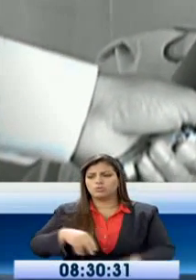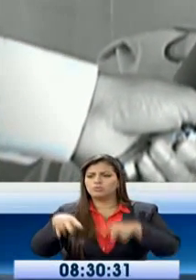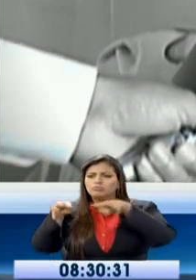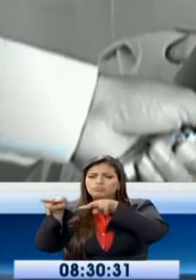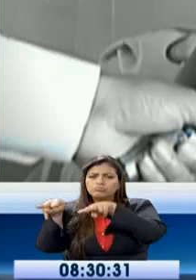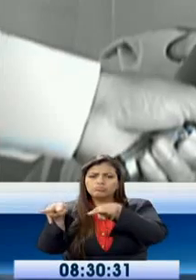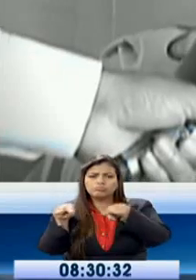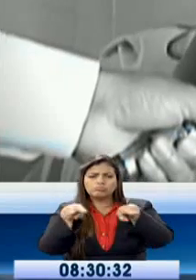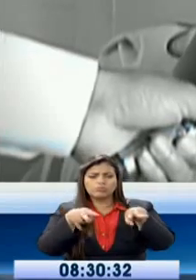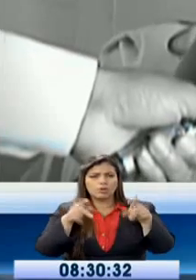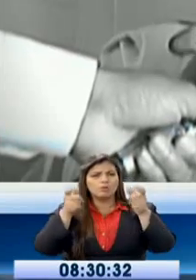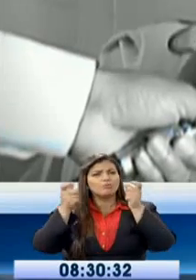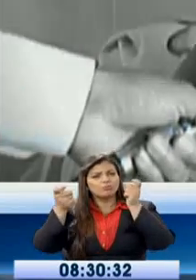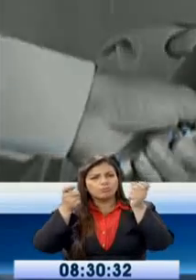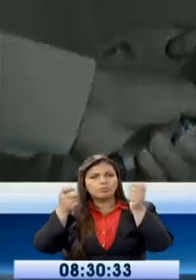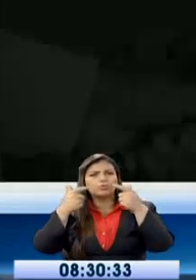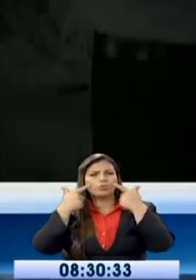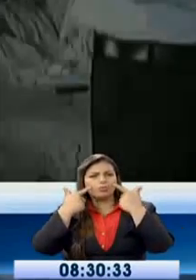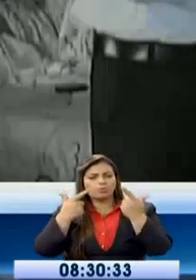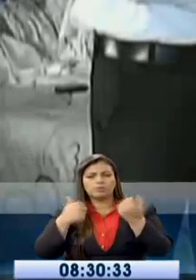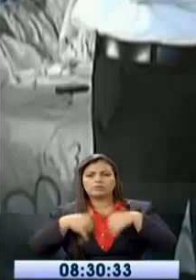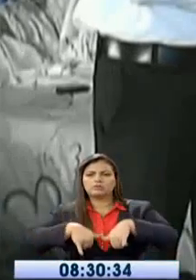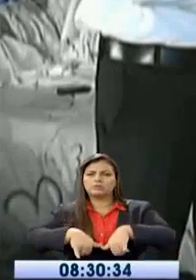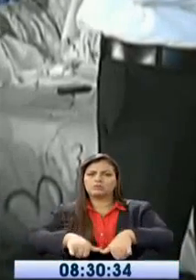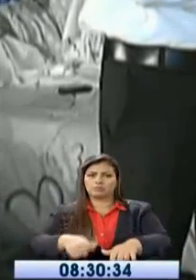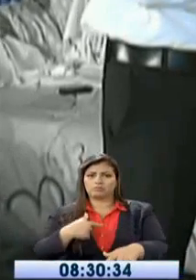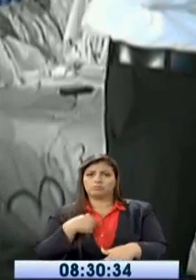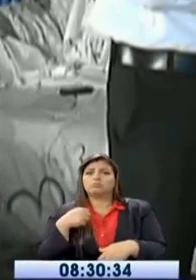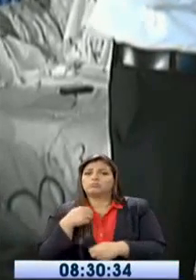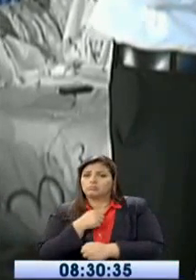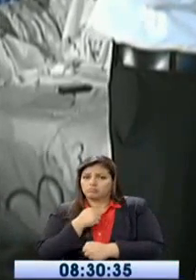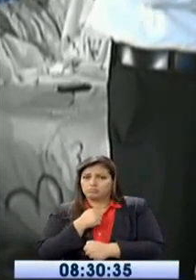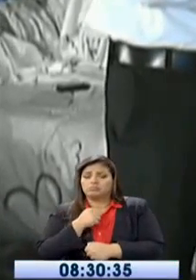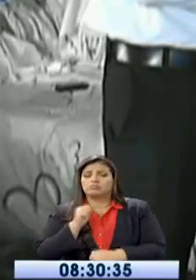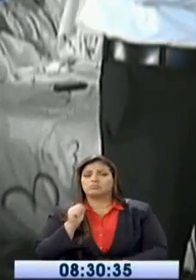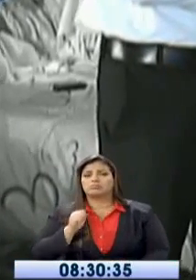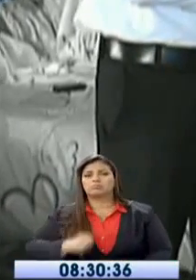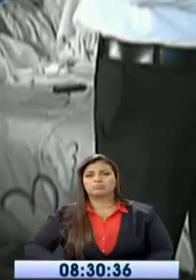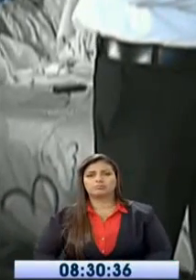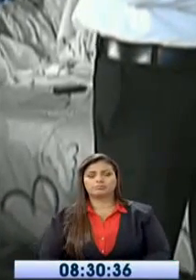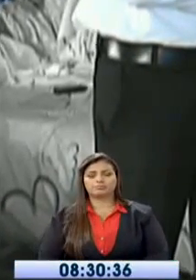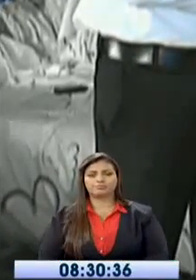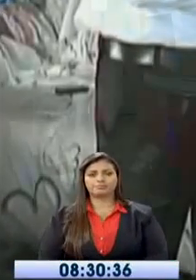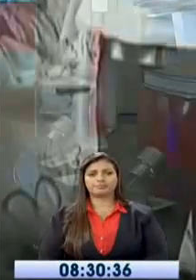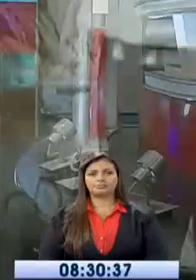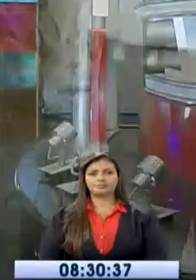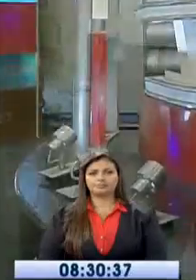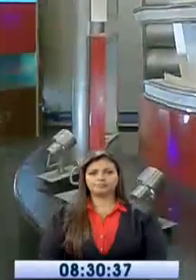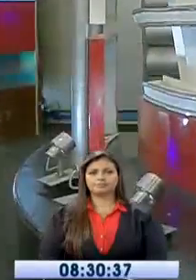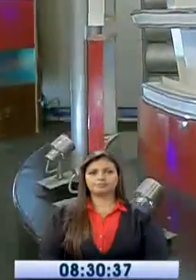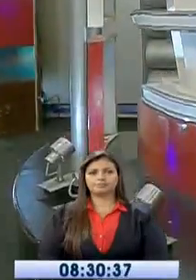ahorita yo sí tengo miedo, me vayan a hacer algo. Informó José Morales.